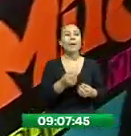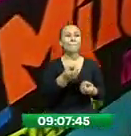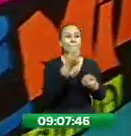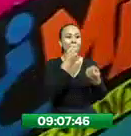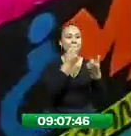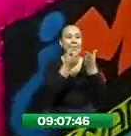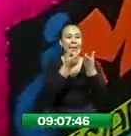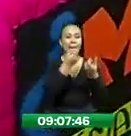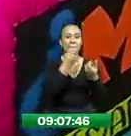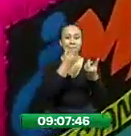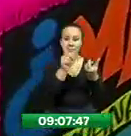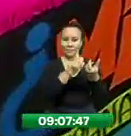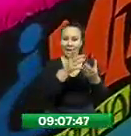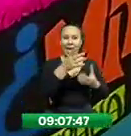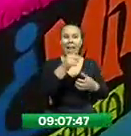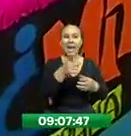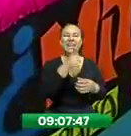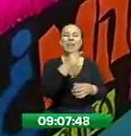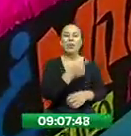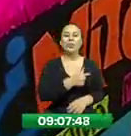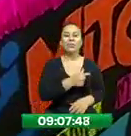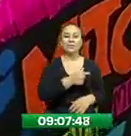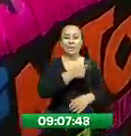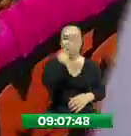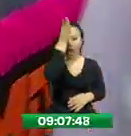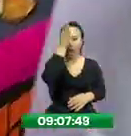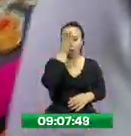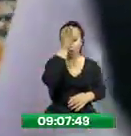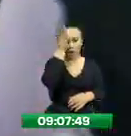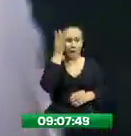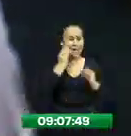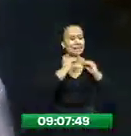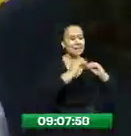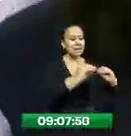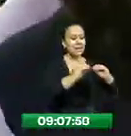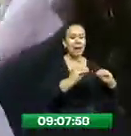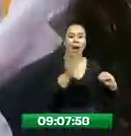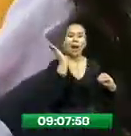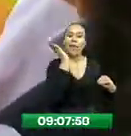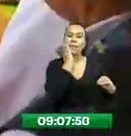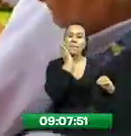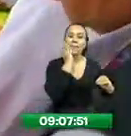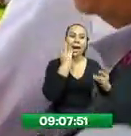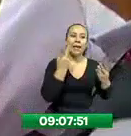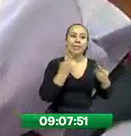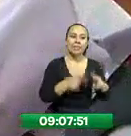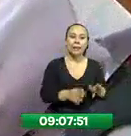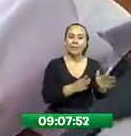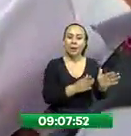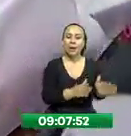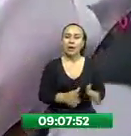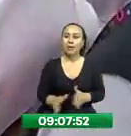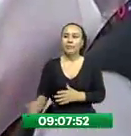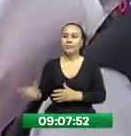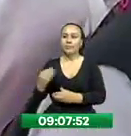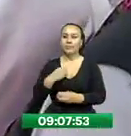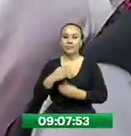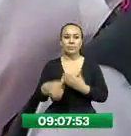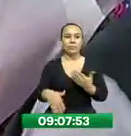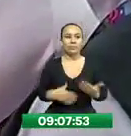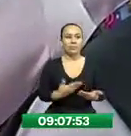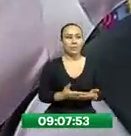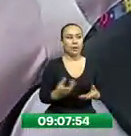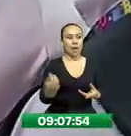nos, con sus estudiantes, nos están ilustrando a las madres. También contamos con estudiantes de enfermería. Nosotros